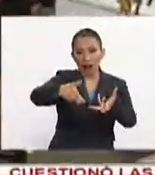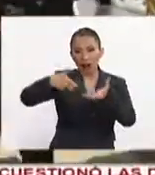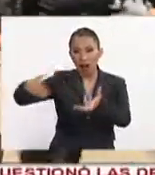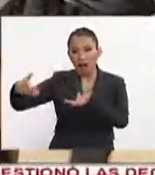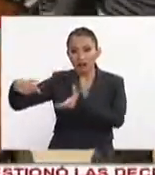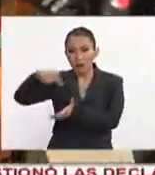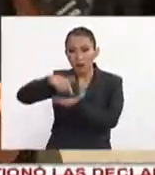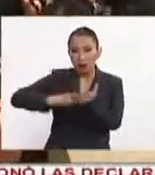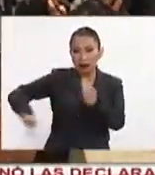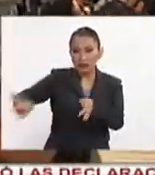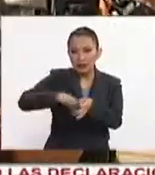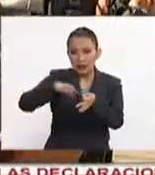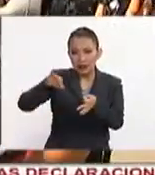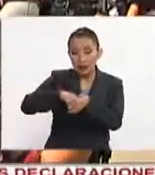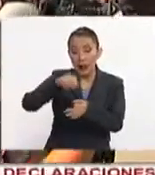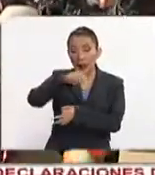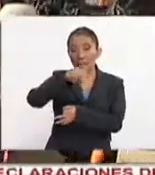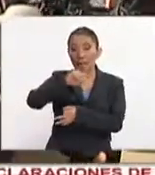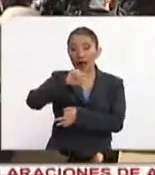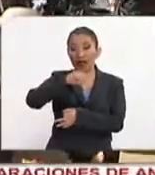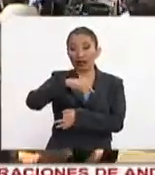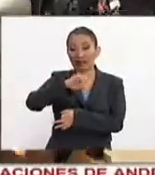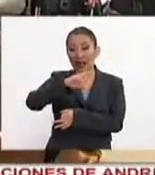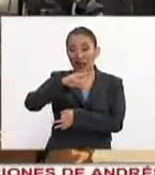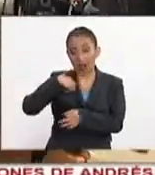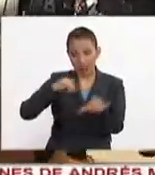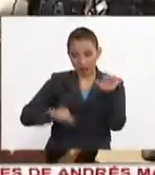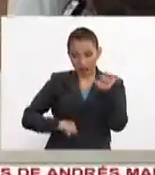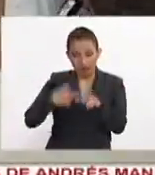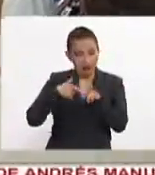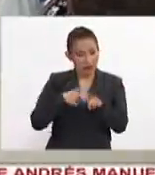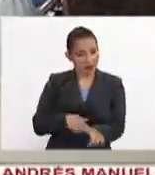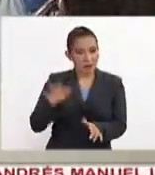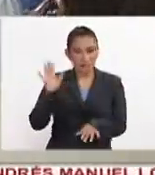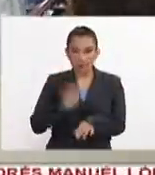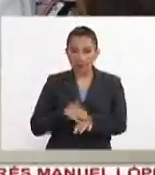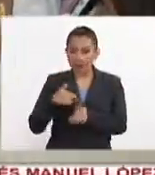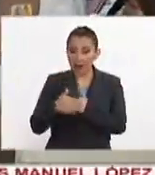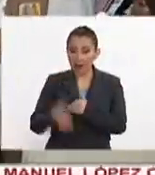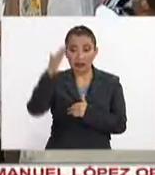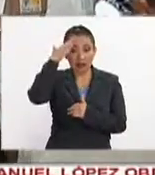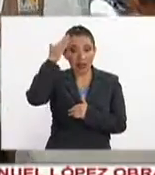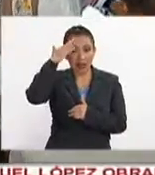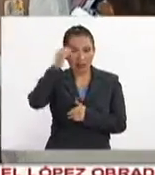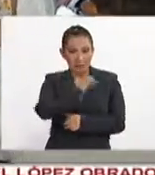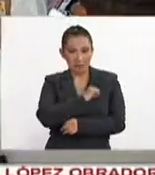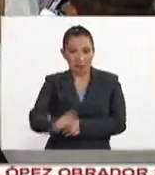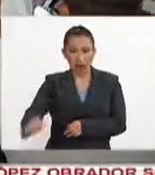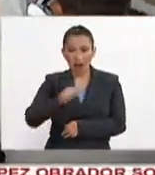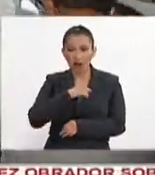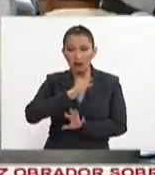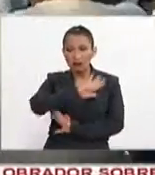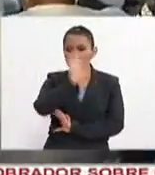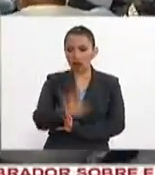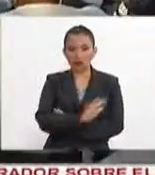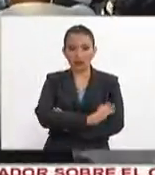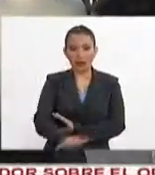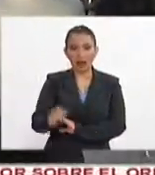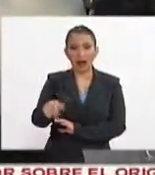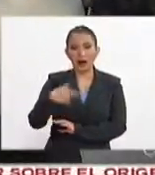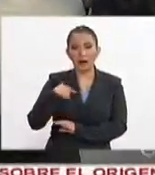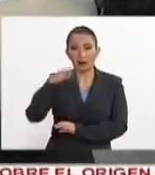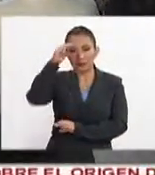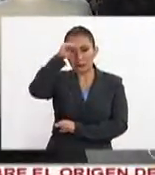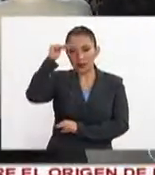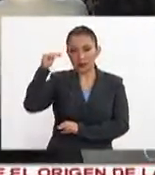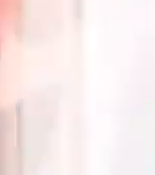de la demarcación en dicho operativo. Mancera habló sobre las acciones a seguir una vez que el líder criminal en Tláhuac fue batido por la Marina.